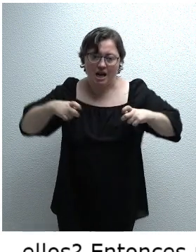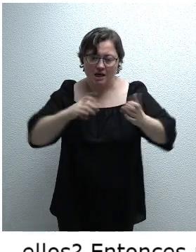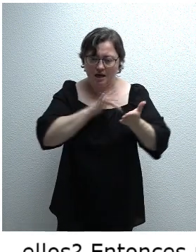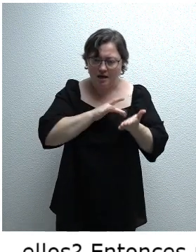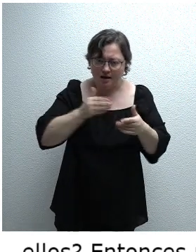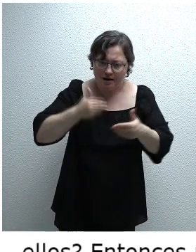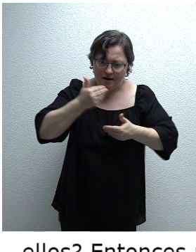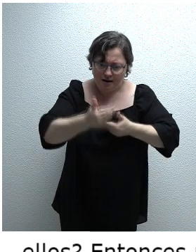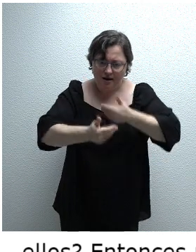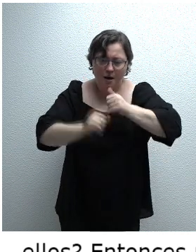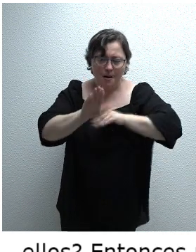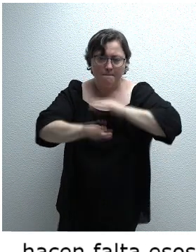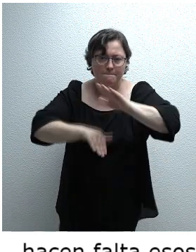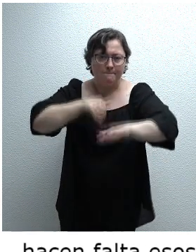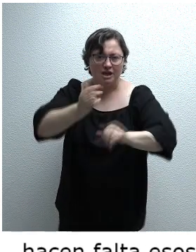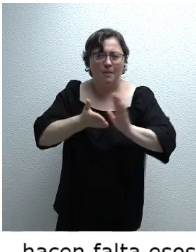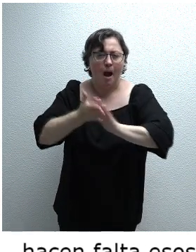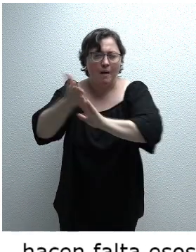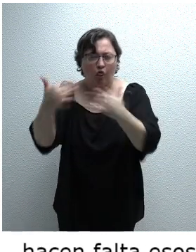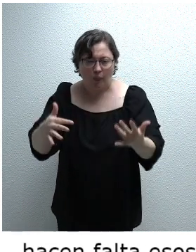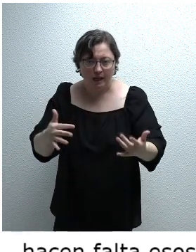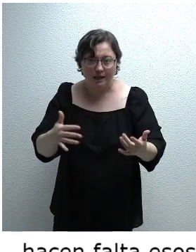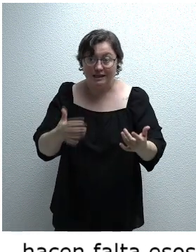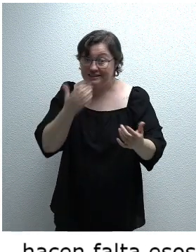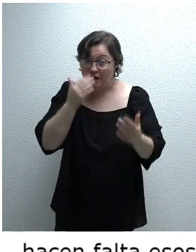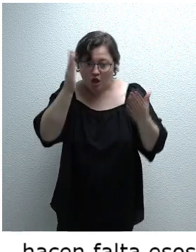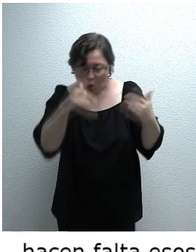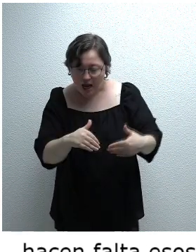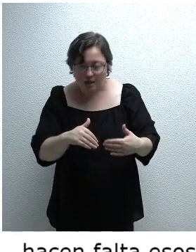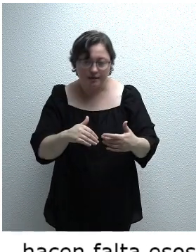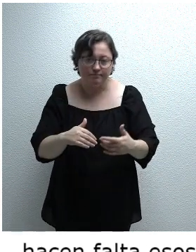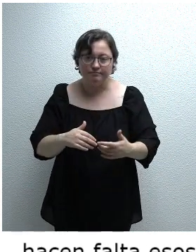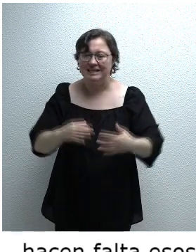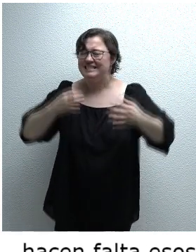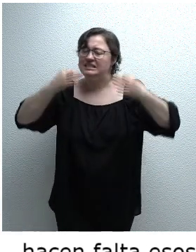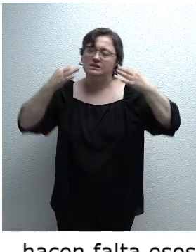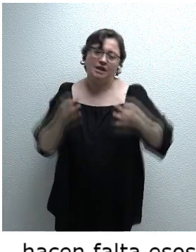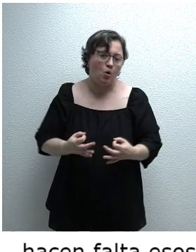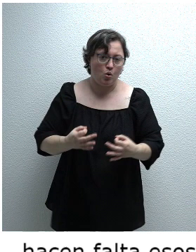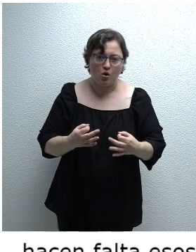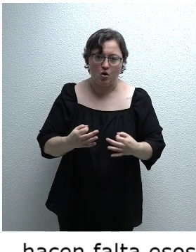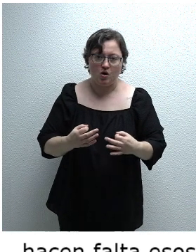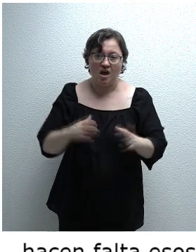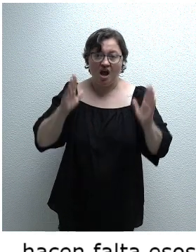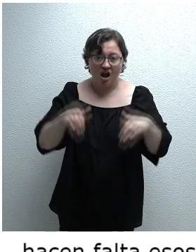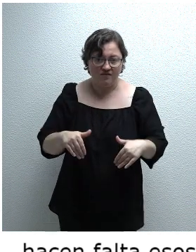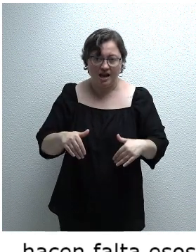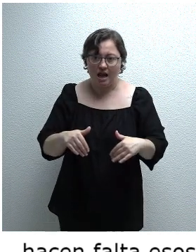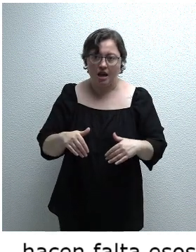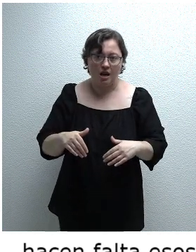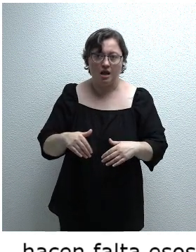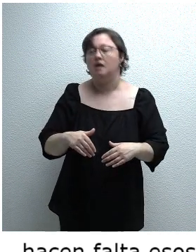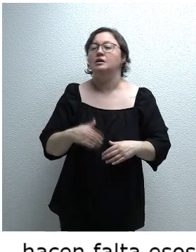tiempo de hacia dónde vamos a ir, con toda probabilidad van a acabar en esa